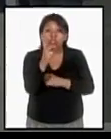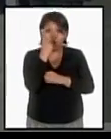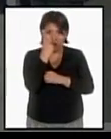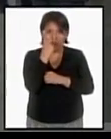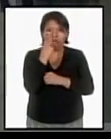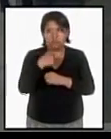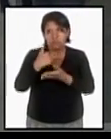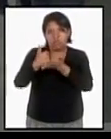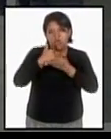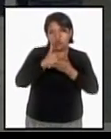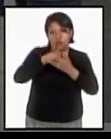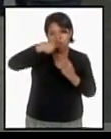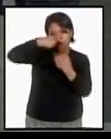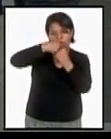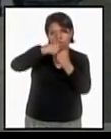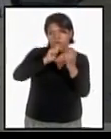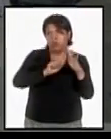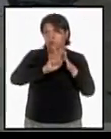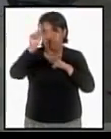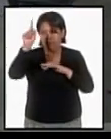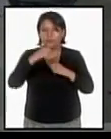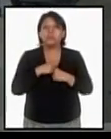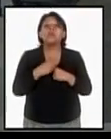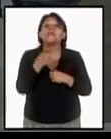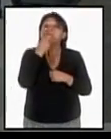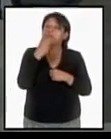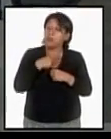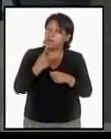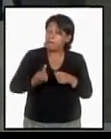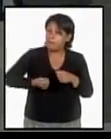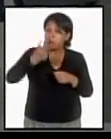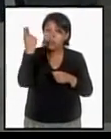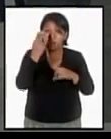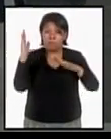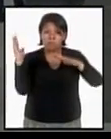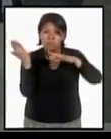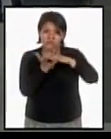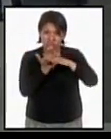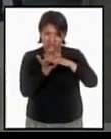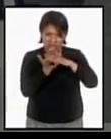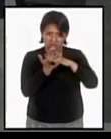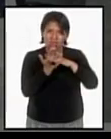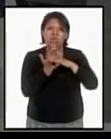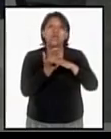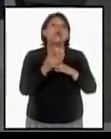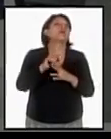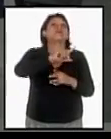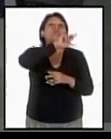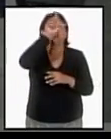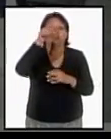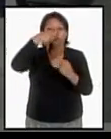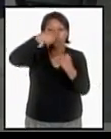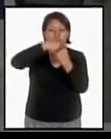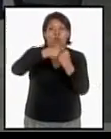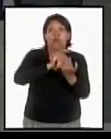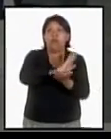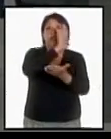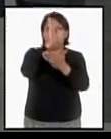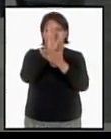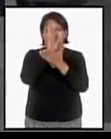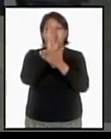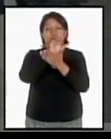y me dijeron que tengo que pagar mínimo la mitad aquí antes que me puede pasar a la frontera. Entonces le